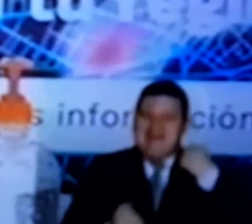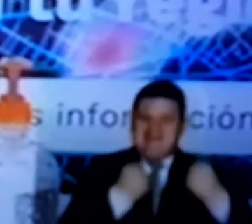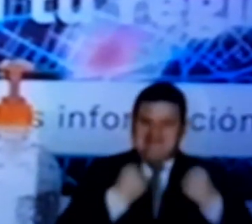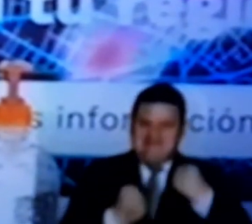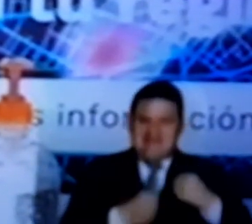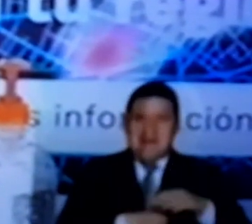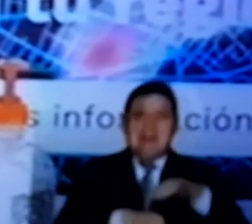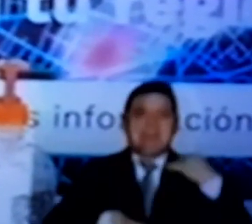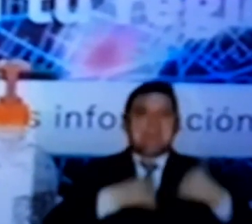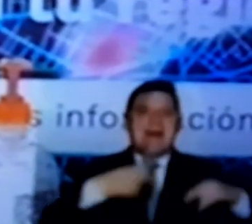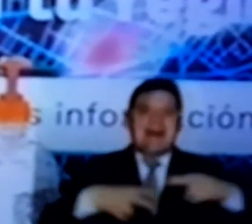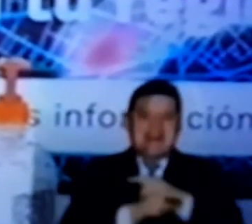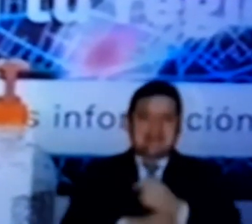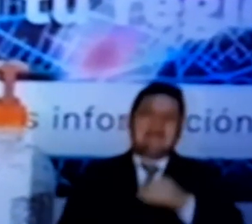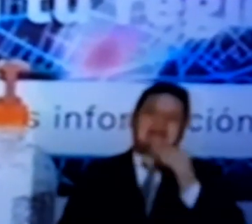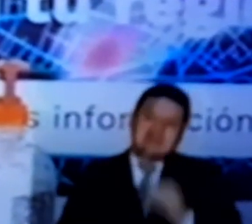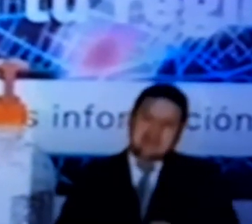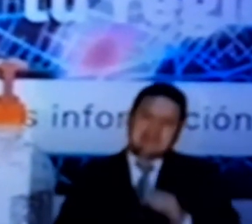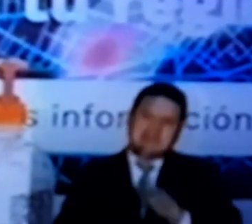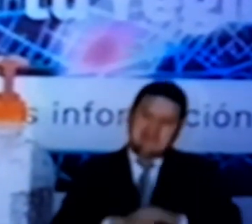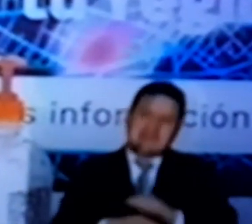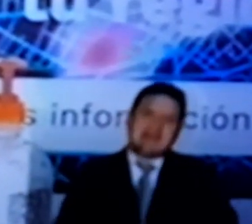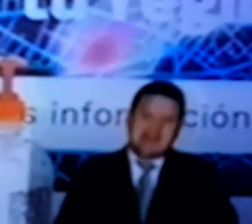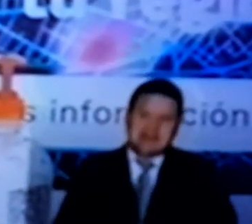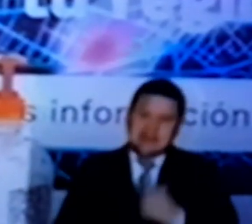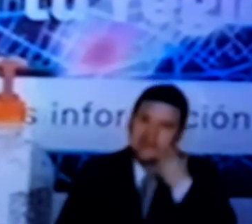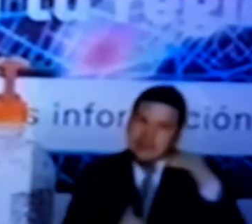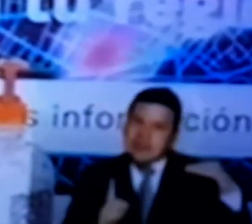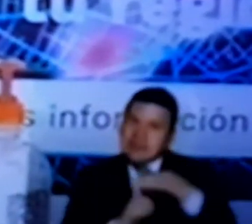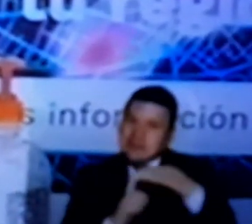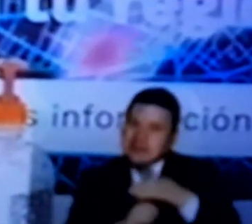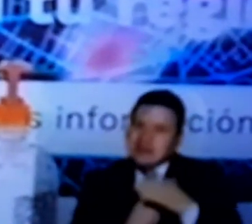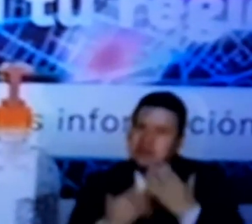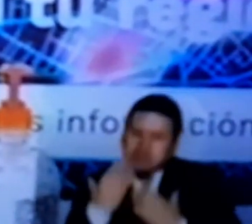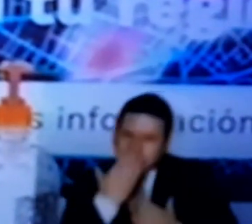de gimnasios en los parques, siempre hay riesgos que han sido observados.